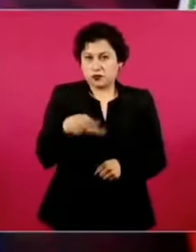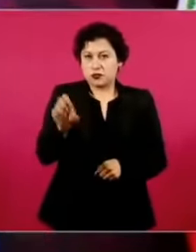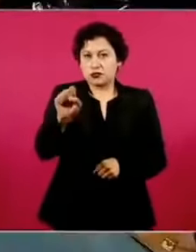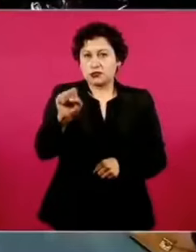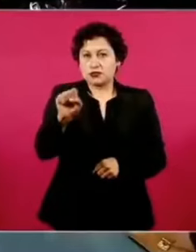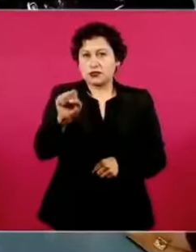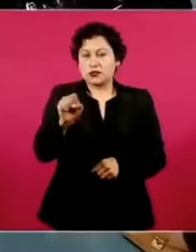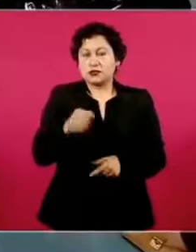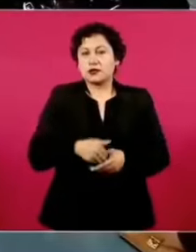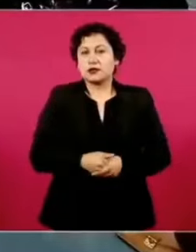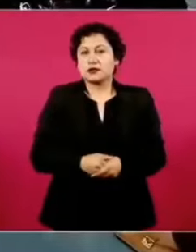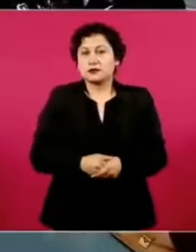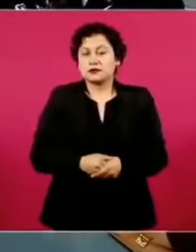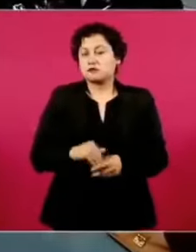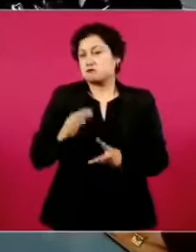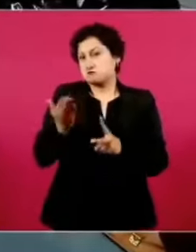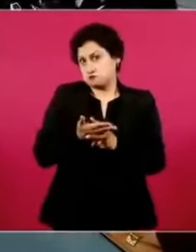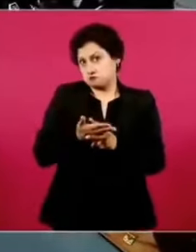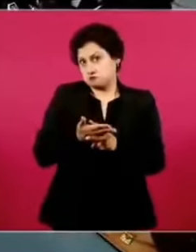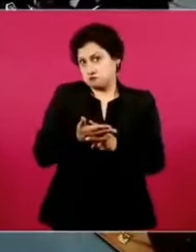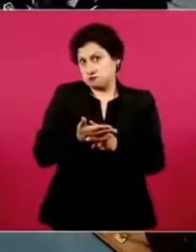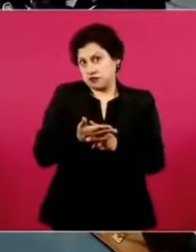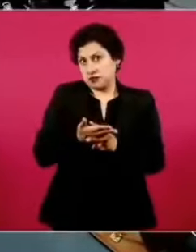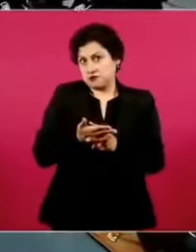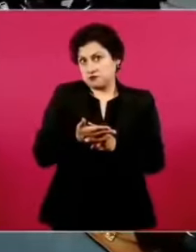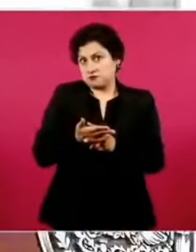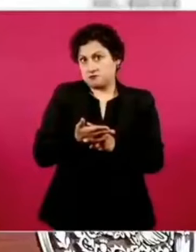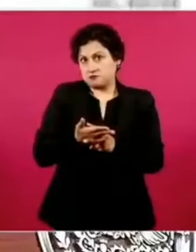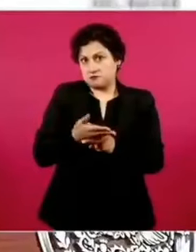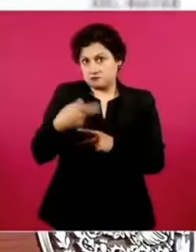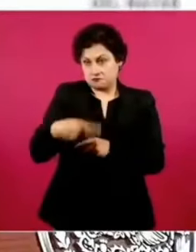sí. Es la mitad del presupuesto de la ciudad.